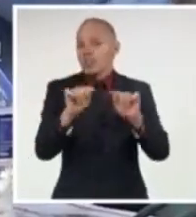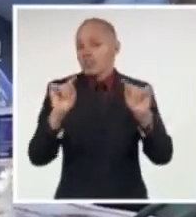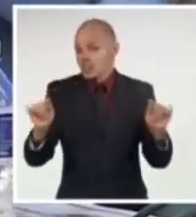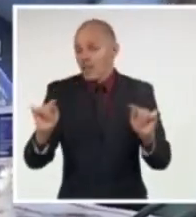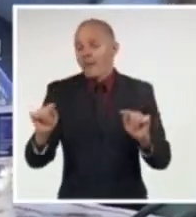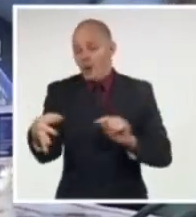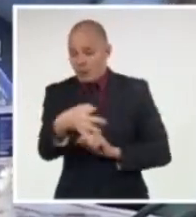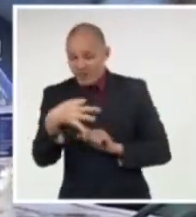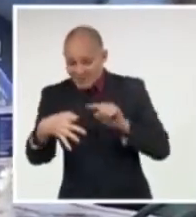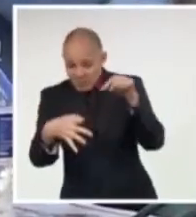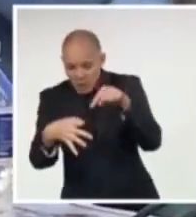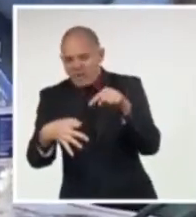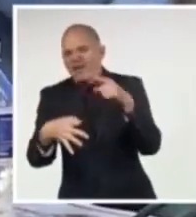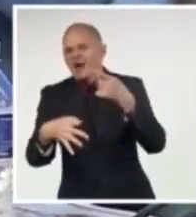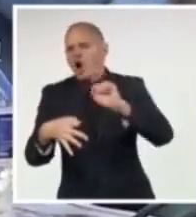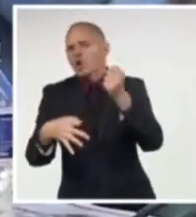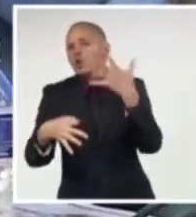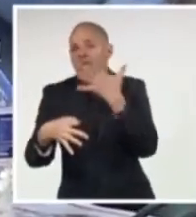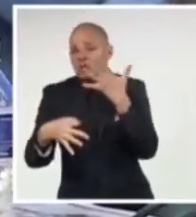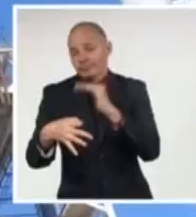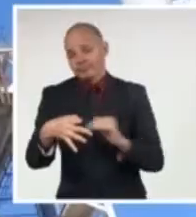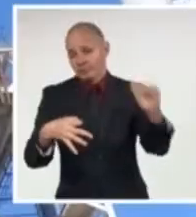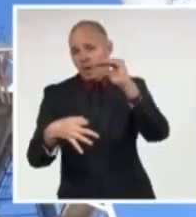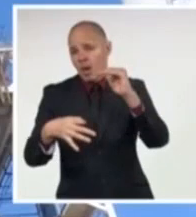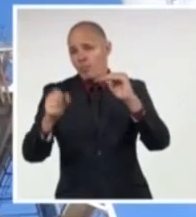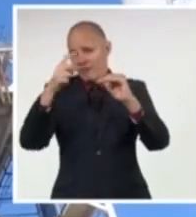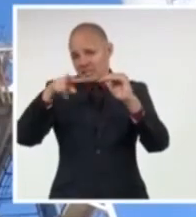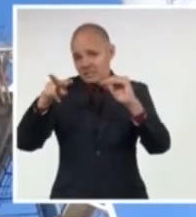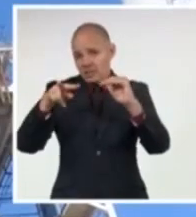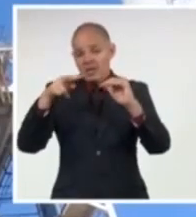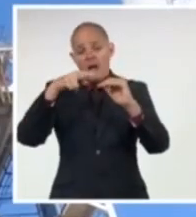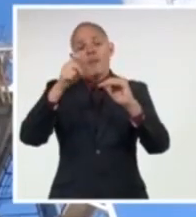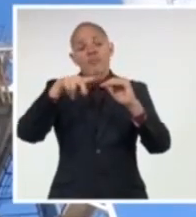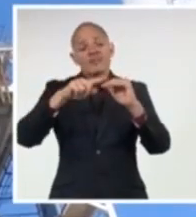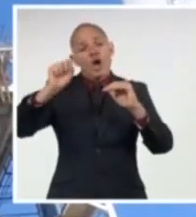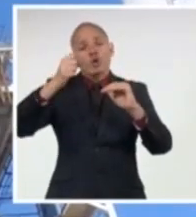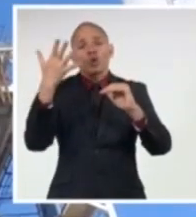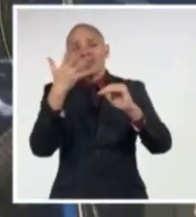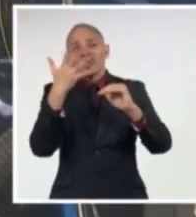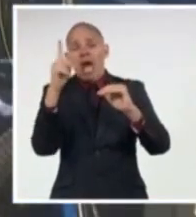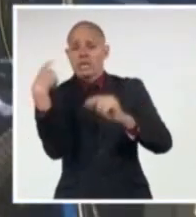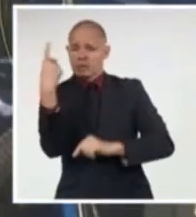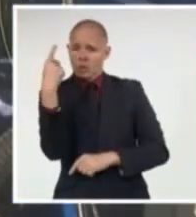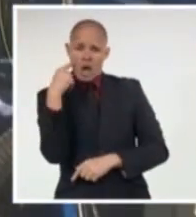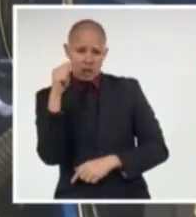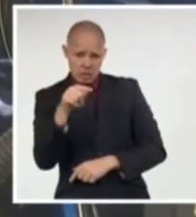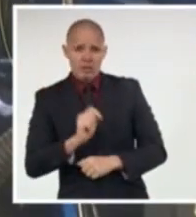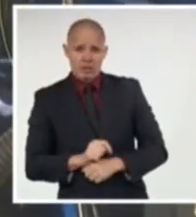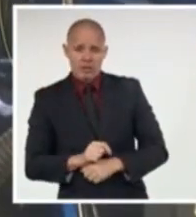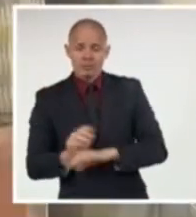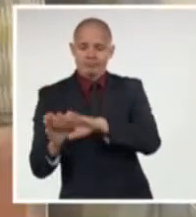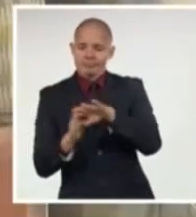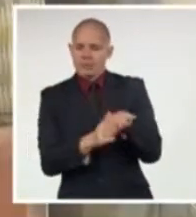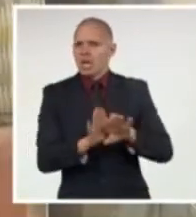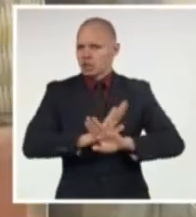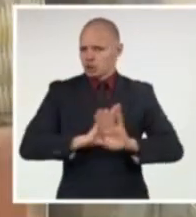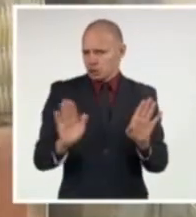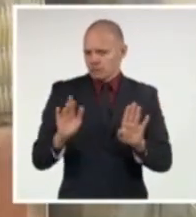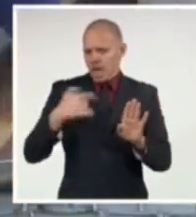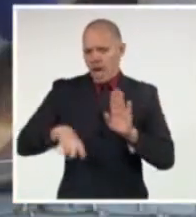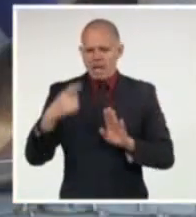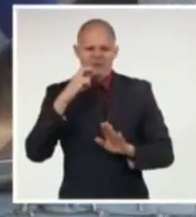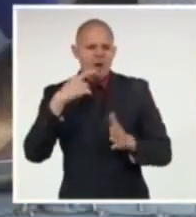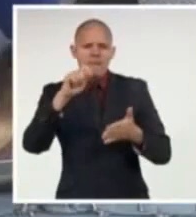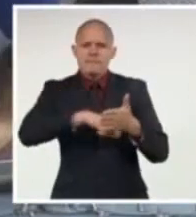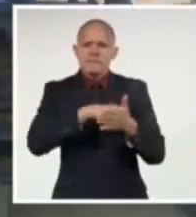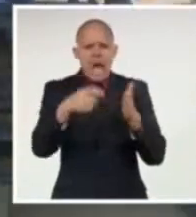provincia y nosotros tenemos que controlar a las provincias. La sesión de trabajo examinó además el cumplimiento del plan